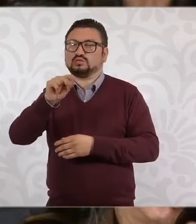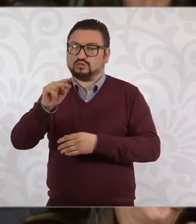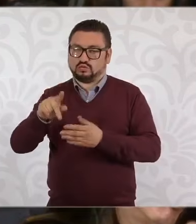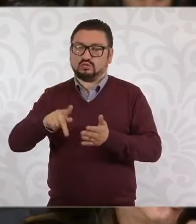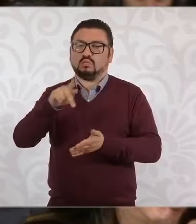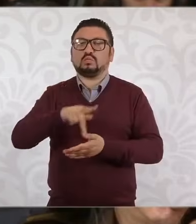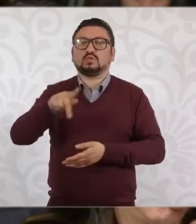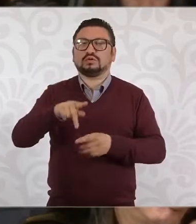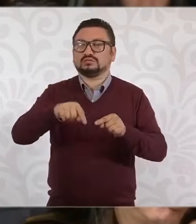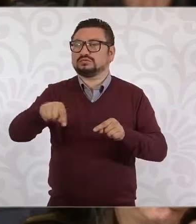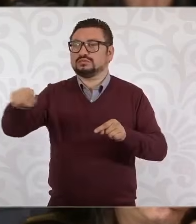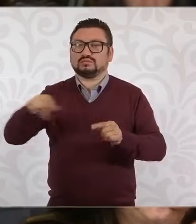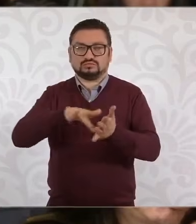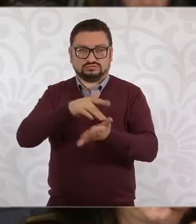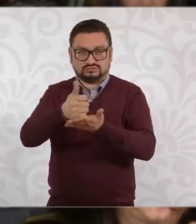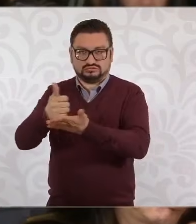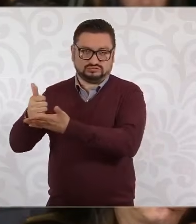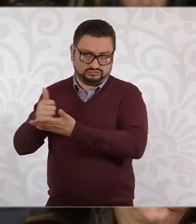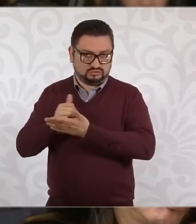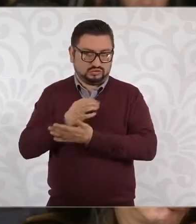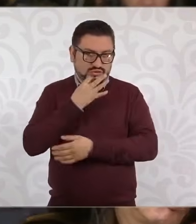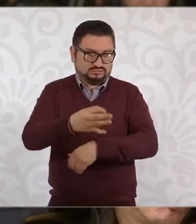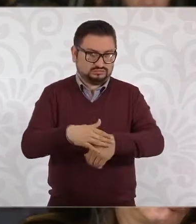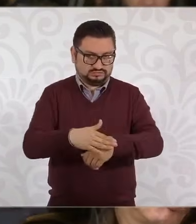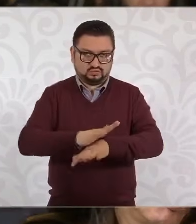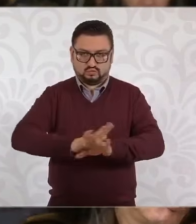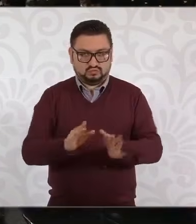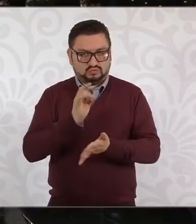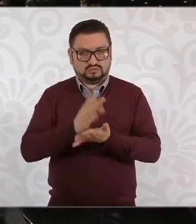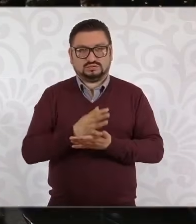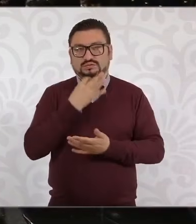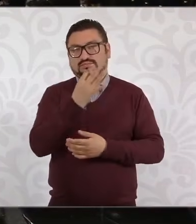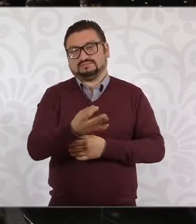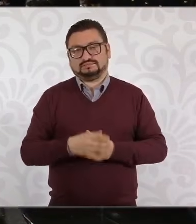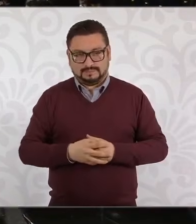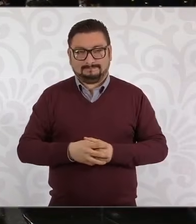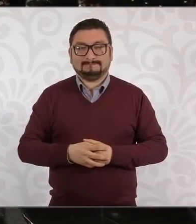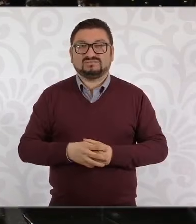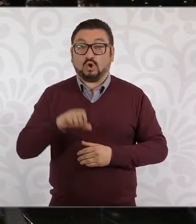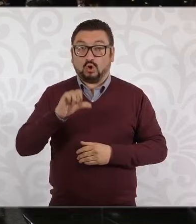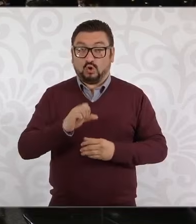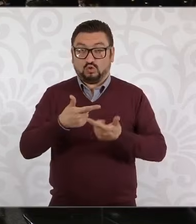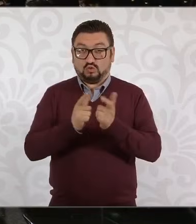provincias dejando la ayuda humanitaria. Nada más como información adicional a la flotilla que sale hoy.